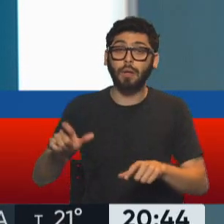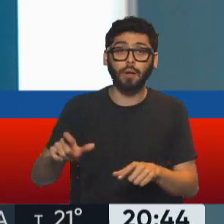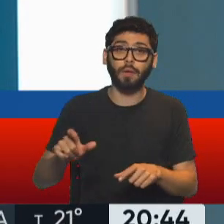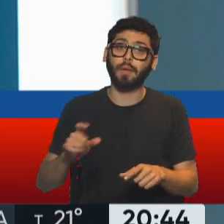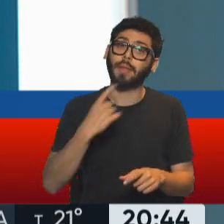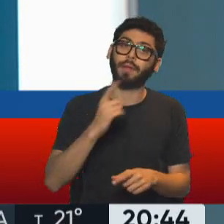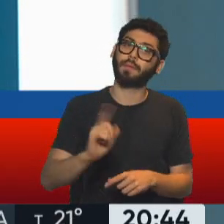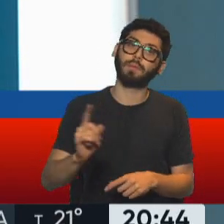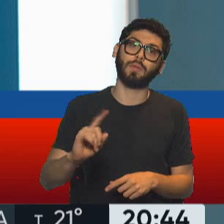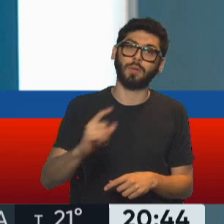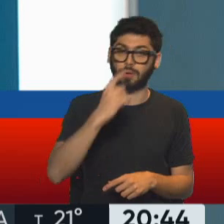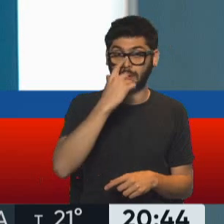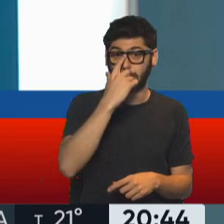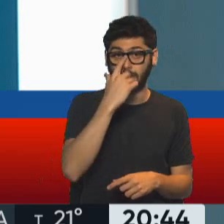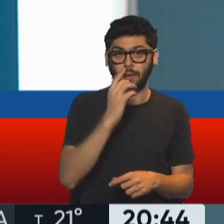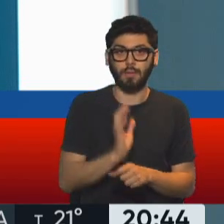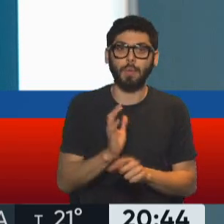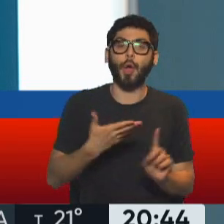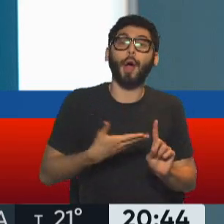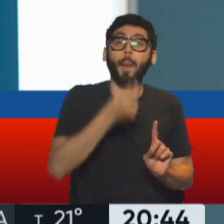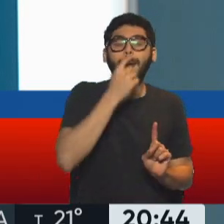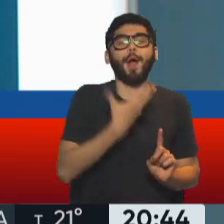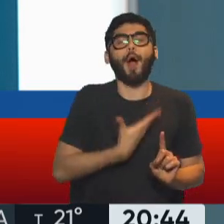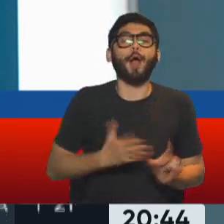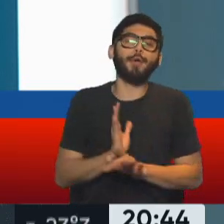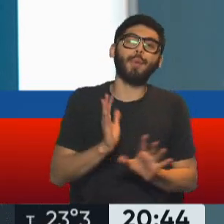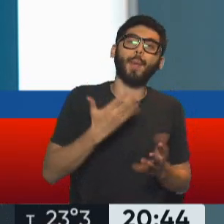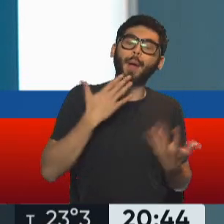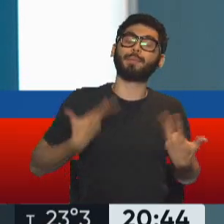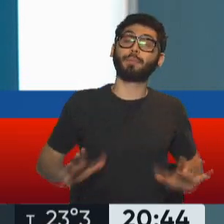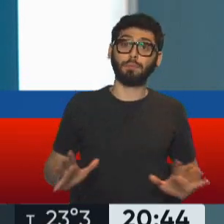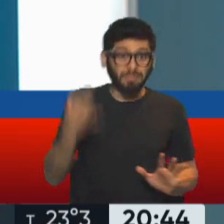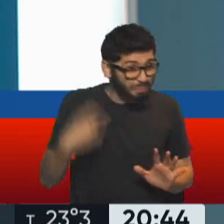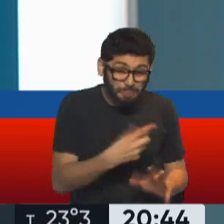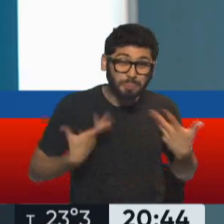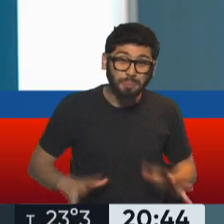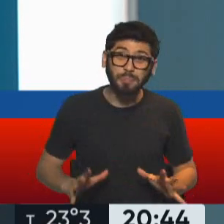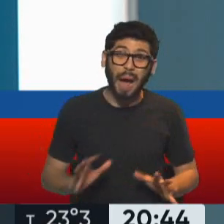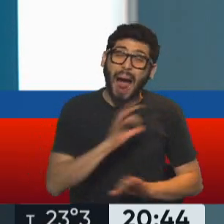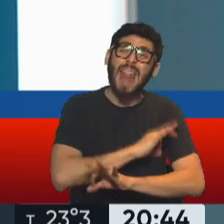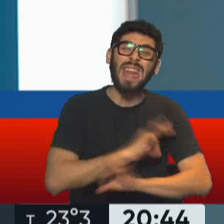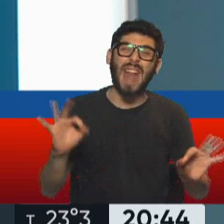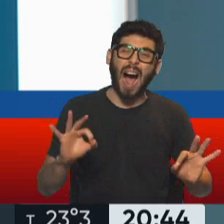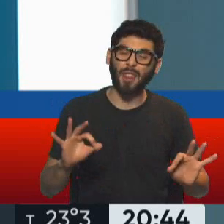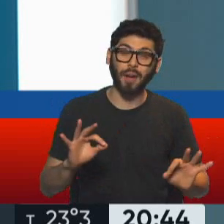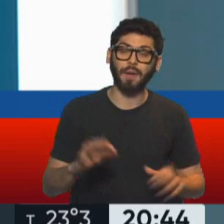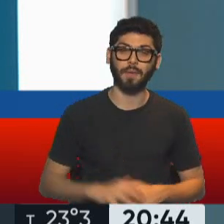fue un gobierno con algo de honestidad. El gobierno de Macri no tuvo nada de honestidad, absolutamente nada. Sí, bueno, sí,